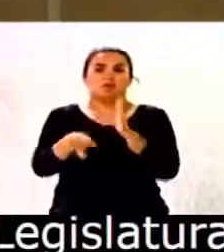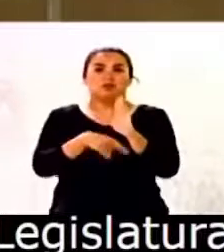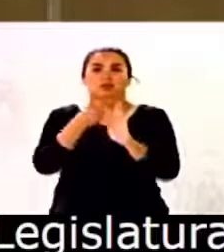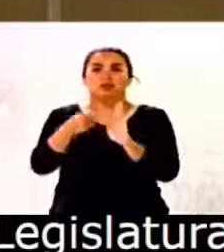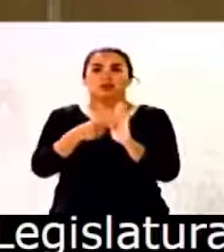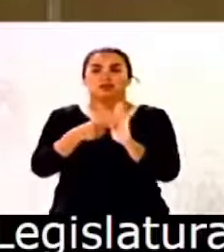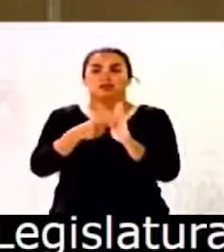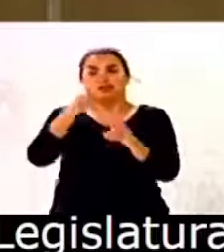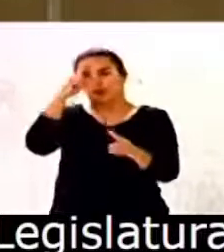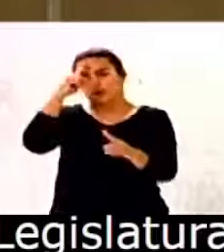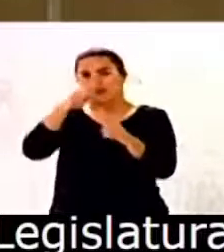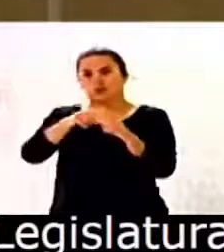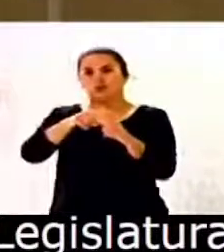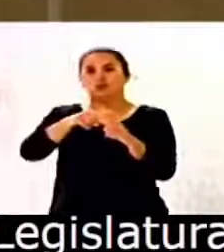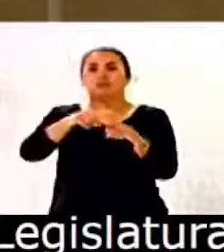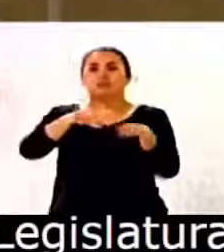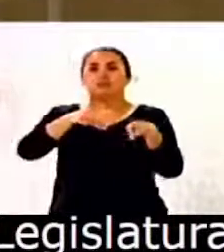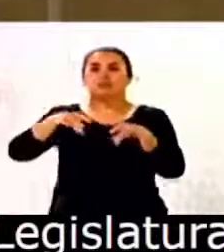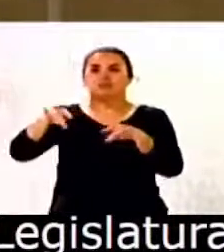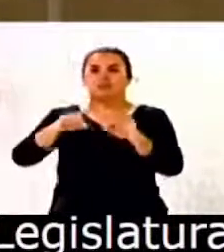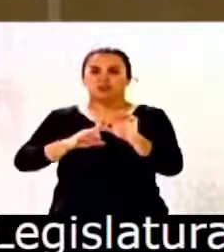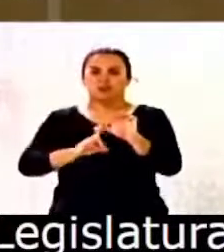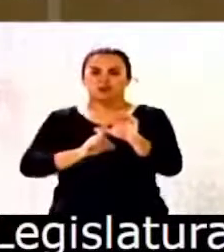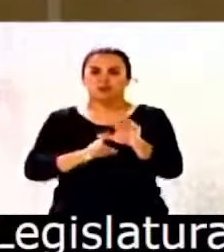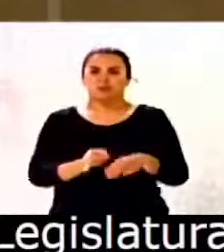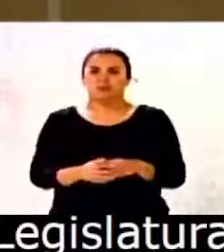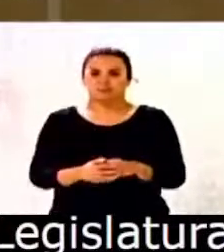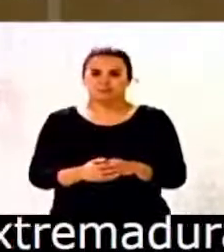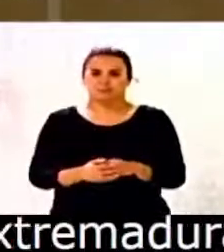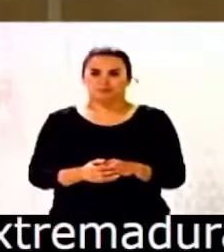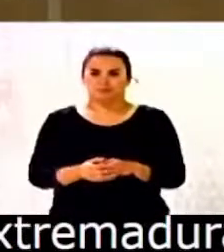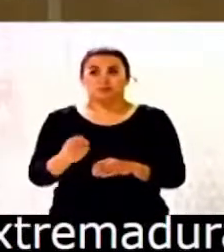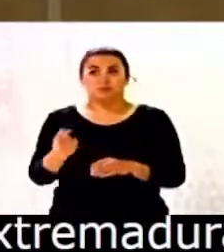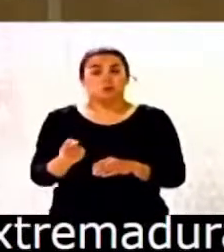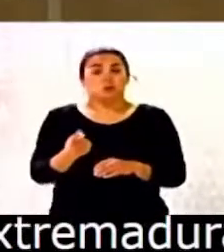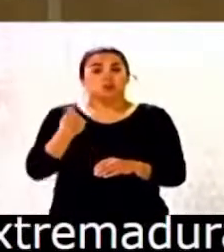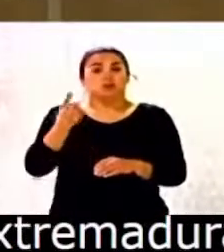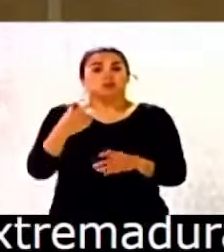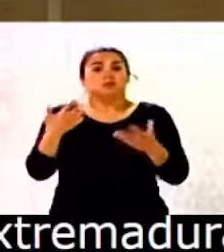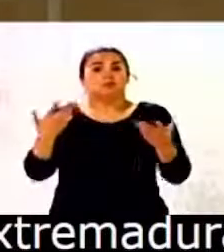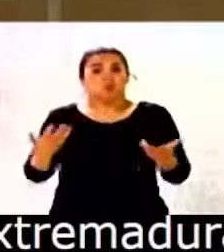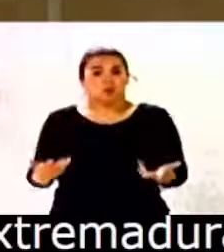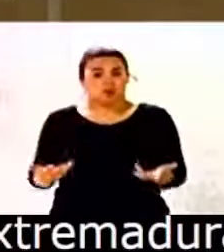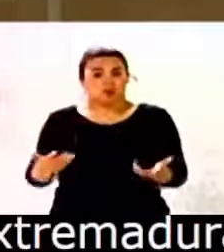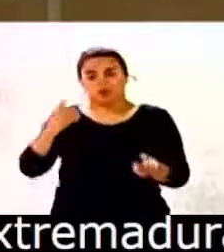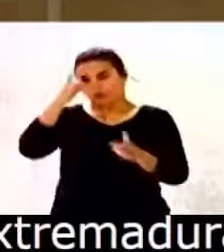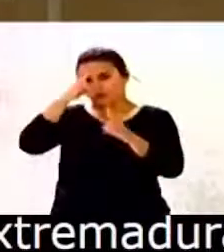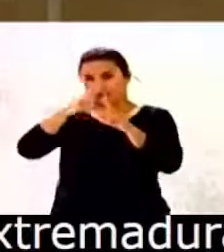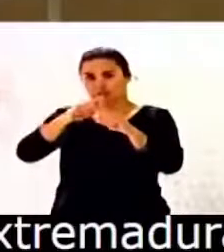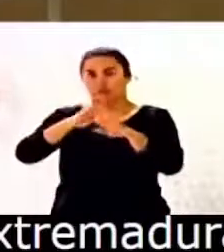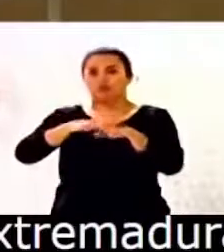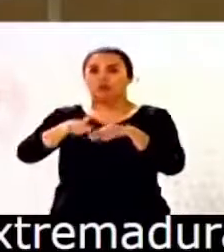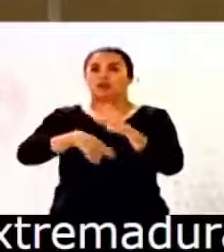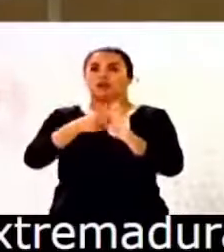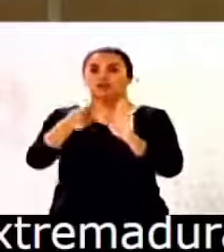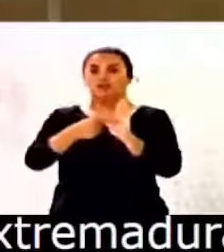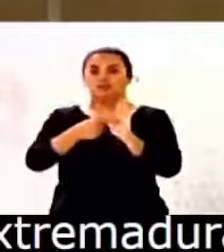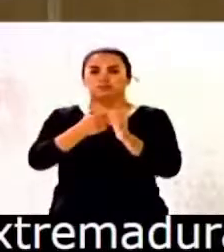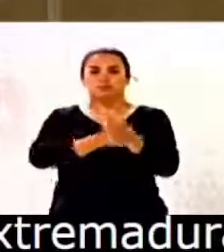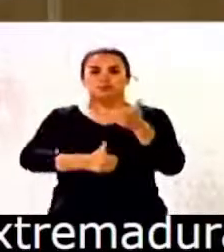en Extremadura. Una de ellas es uno de los retos de esta ley es la prioridad en los